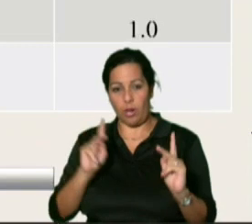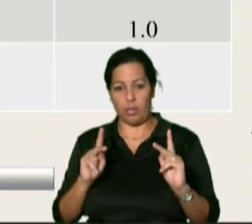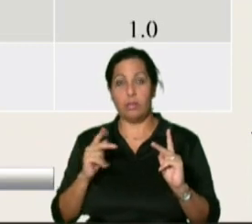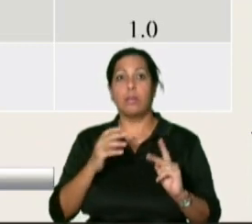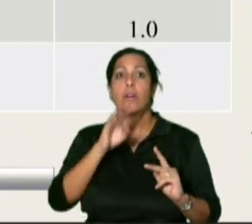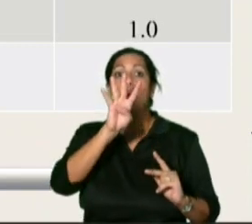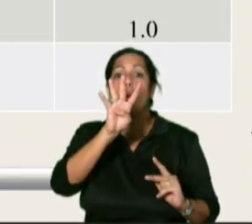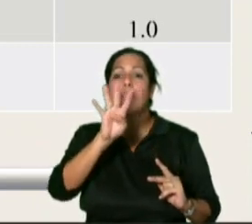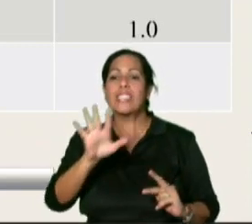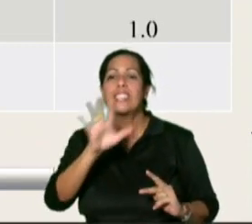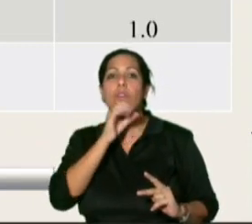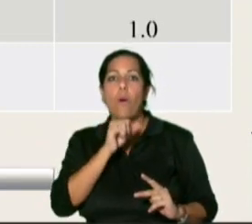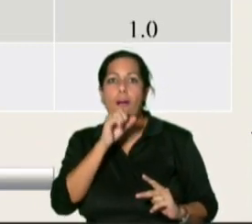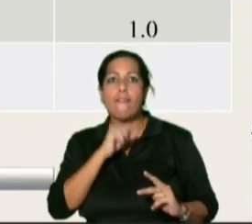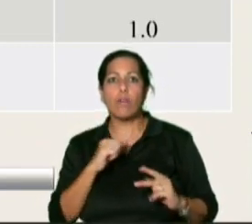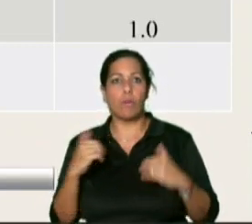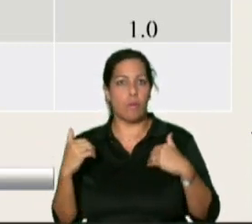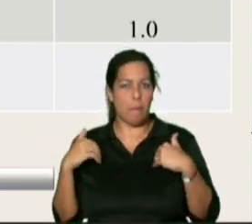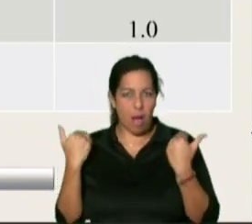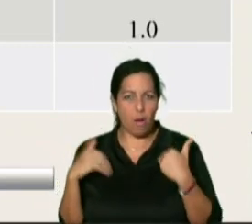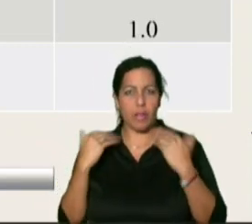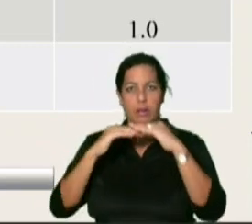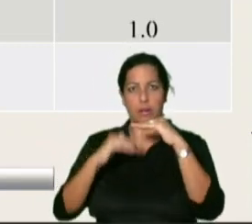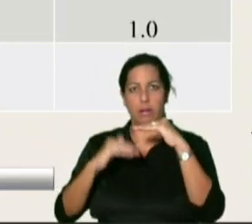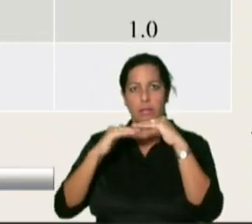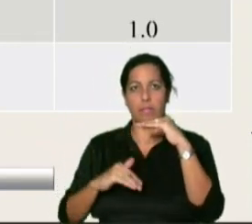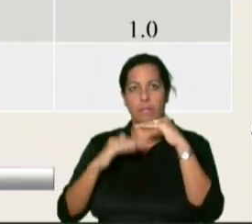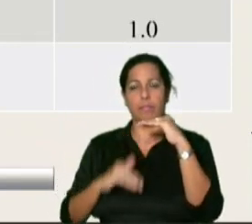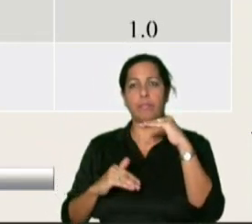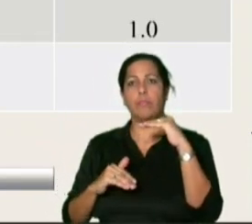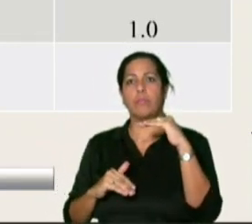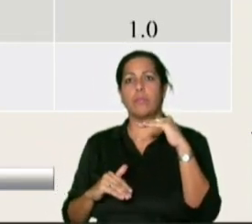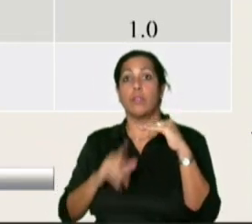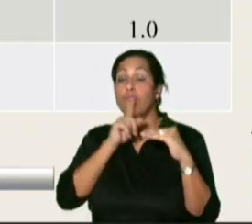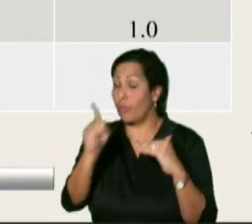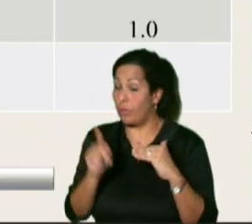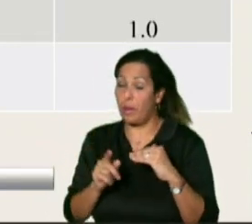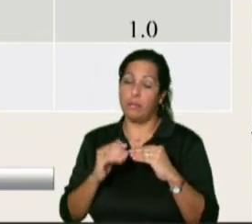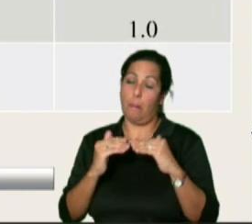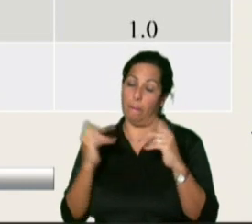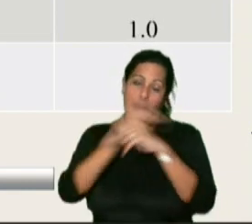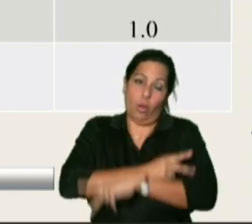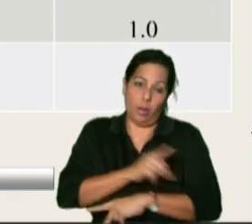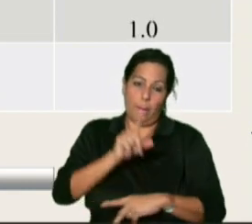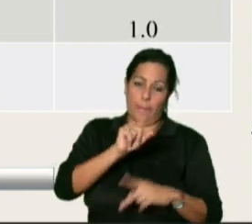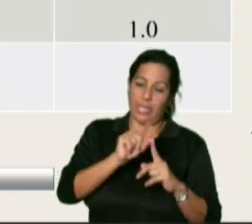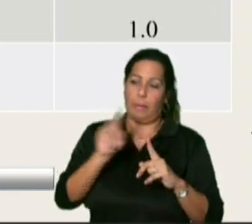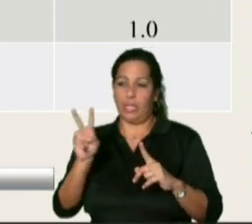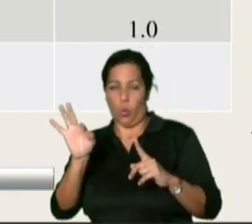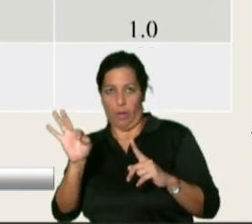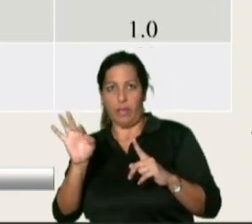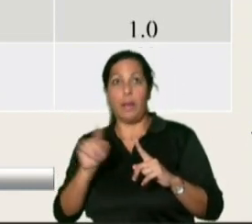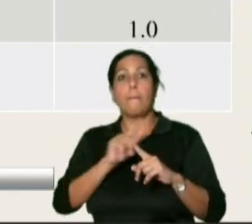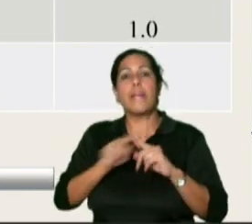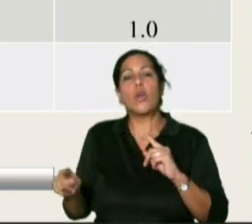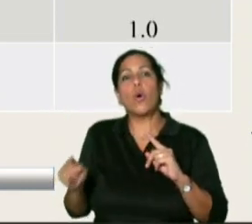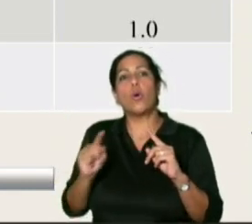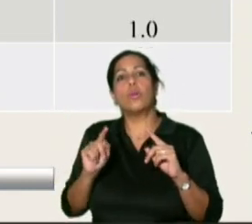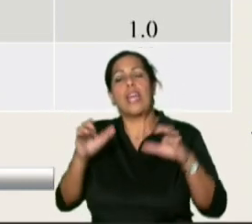menores de 45 años, que sabemos que los de 20 a 29 son los que tienen la tasa de contagio más alta, ¿verdad? Pero comparándolo con los de 45 o menos